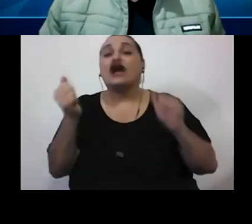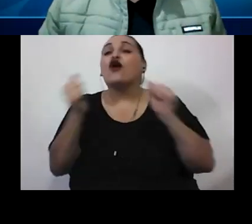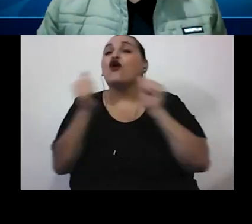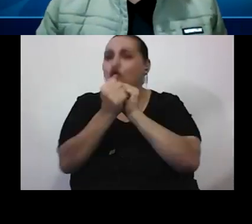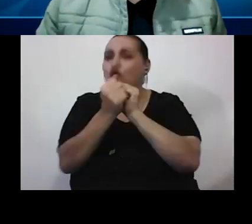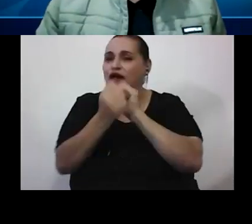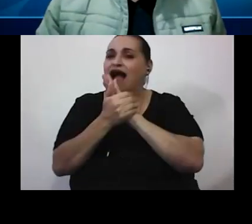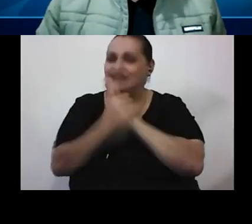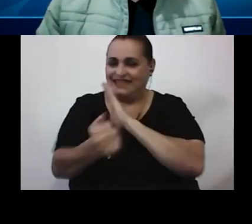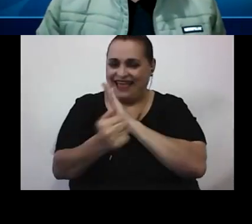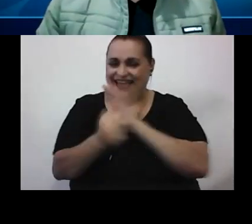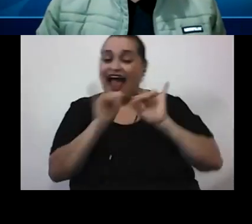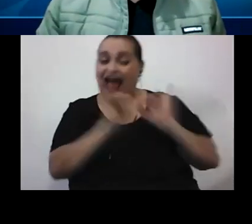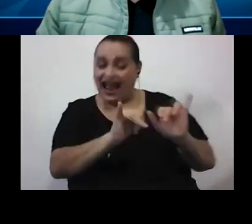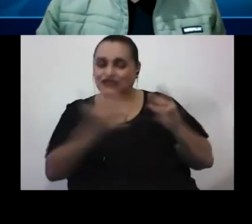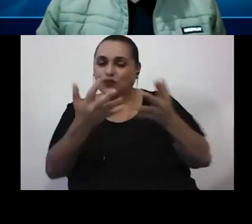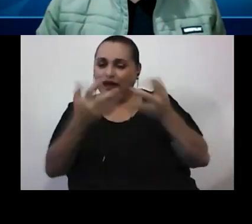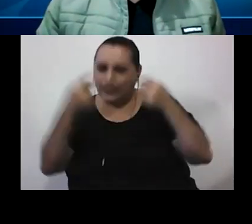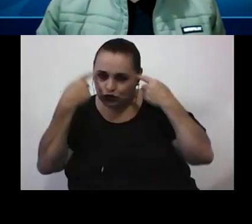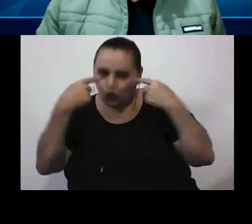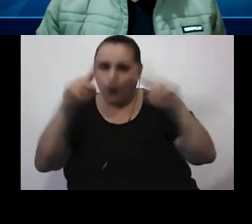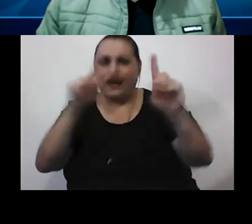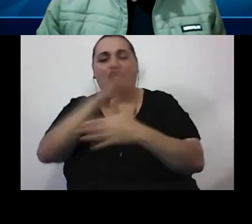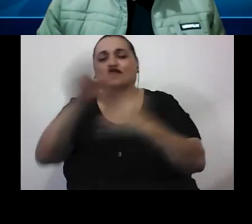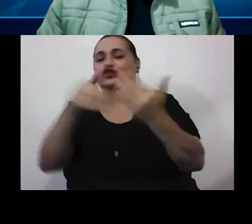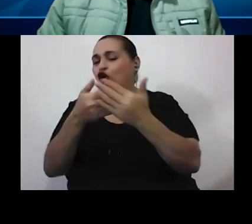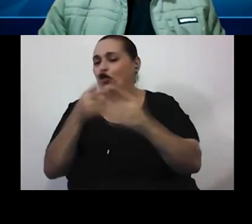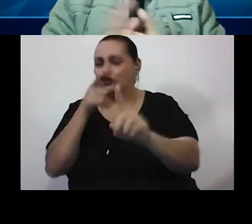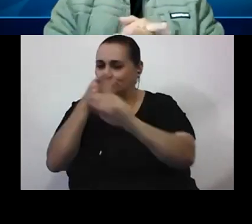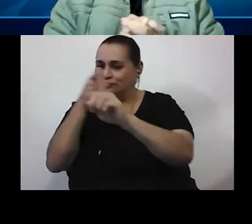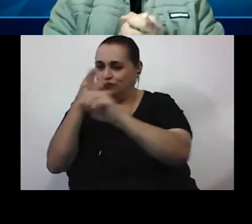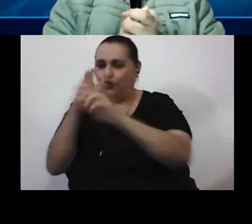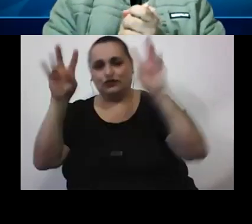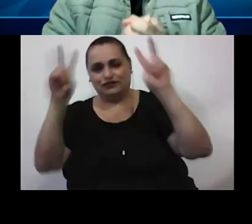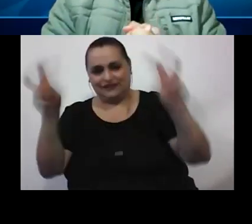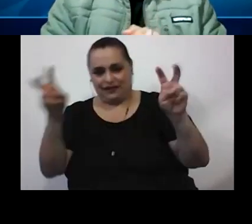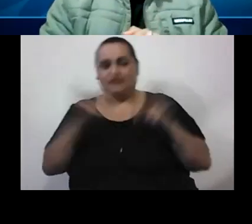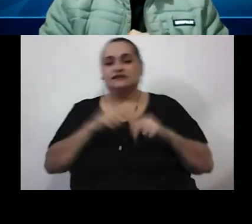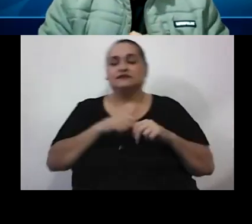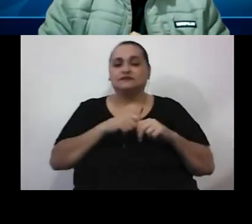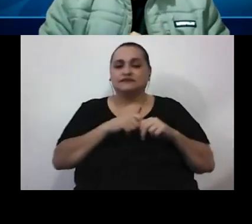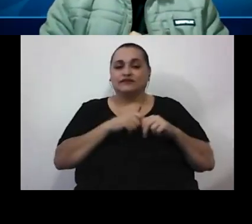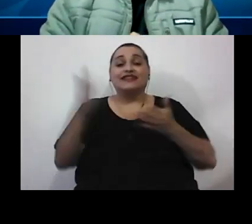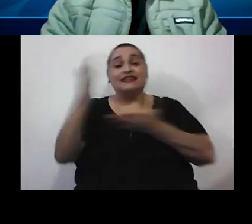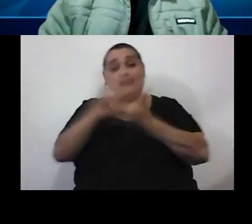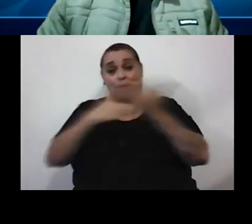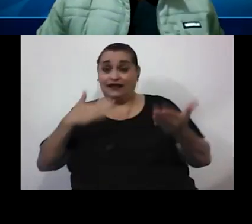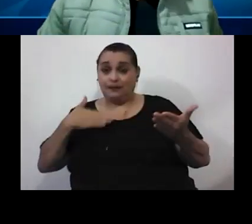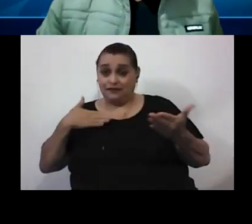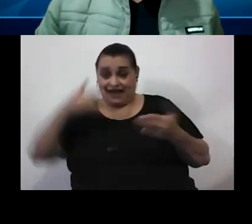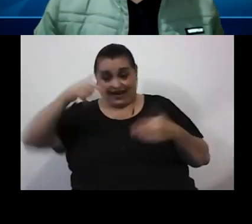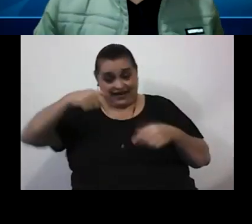queremos llegar todos al final con estos temas. Y bueno, de mi parte, en este